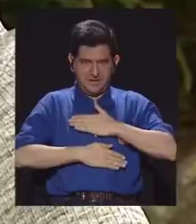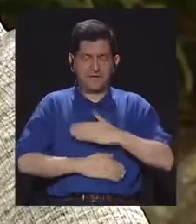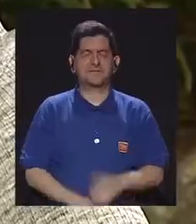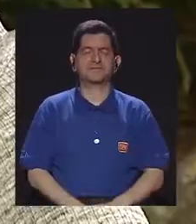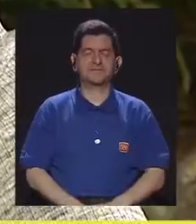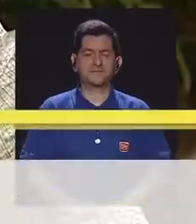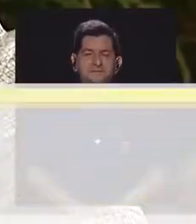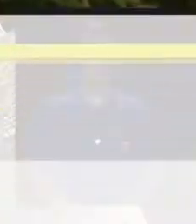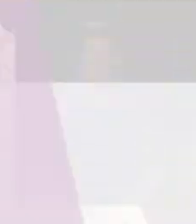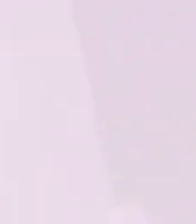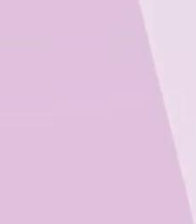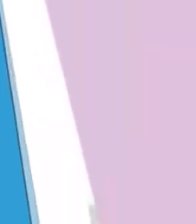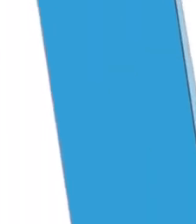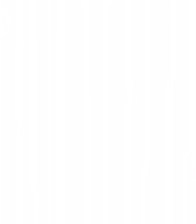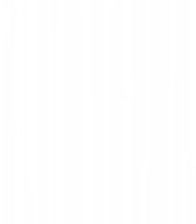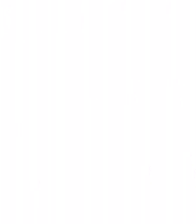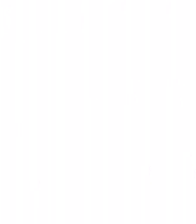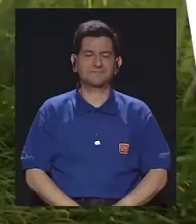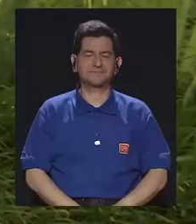Gracias. Gracias.